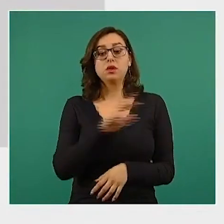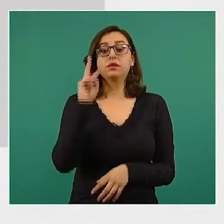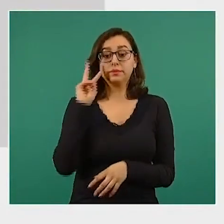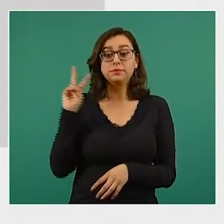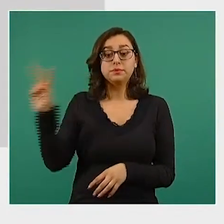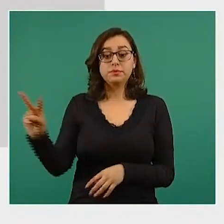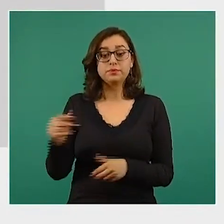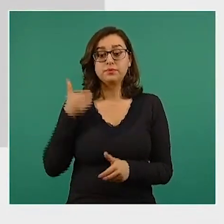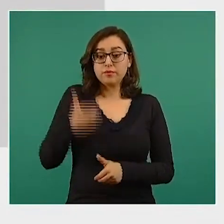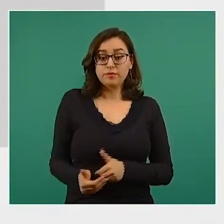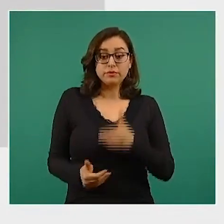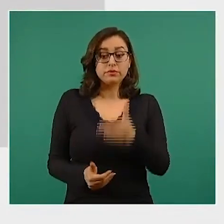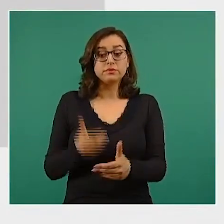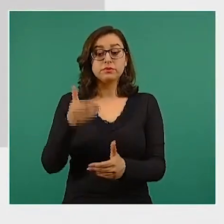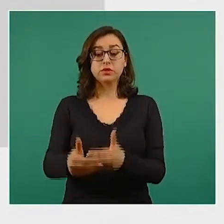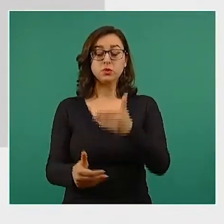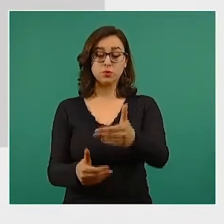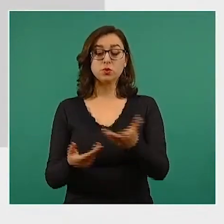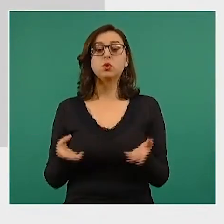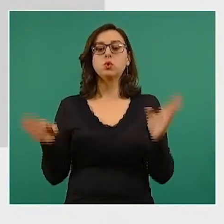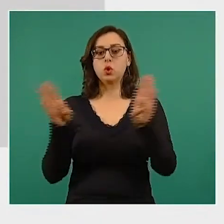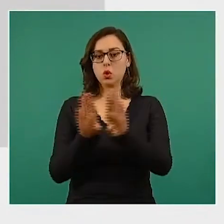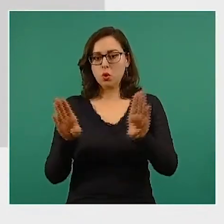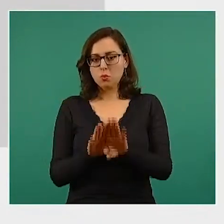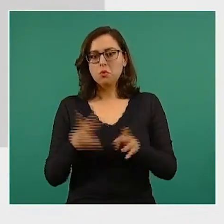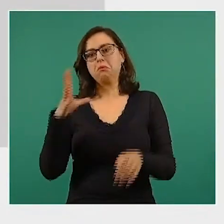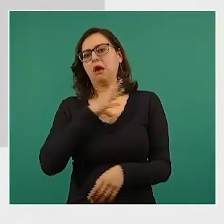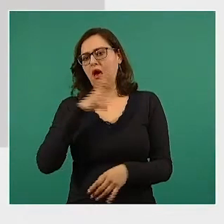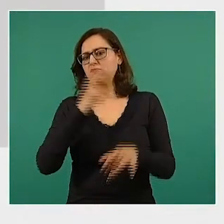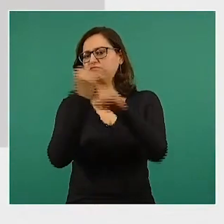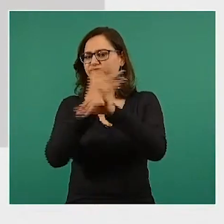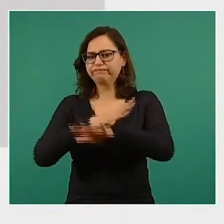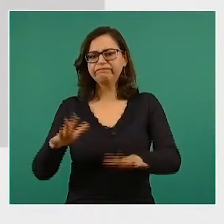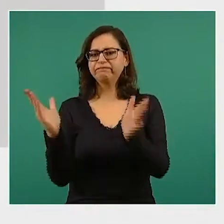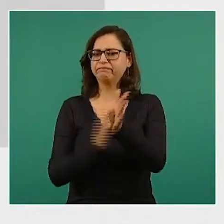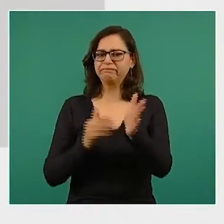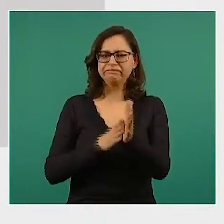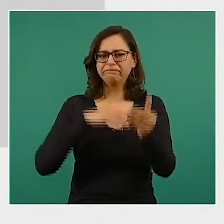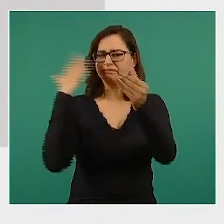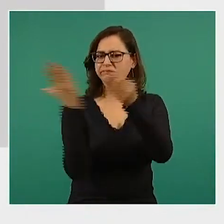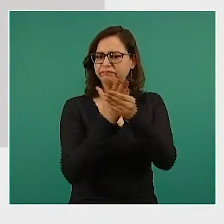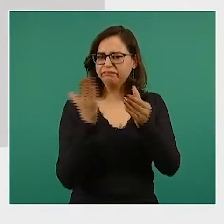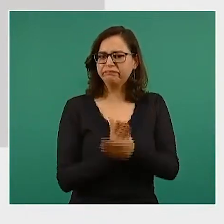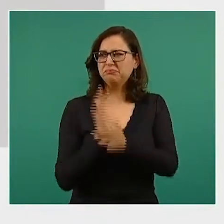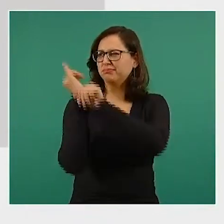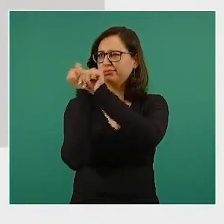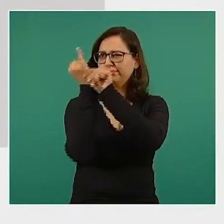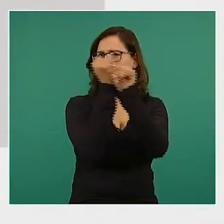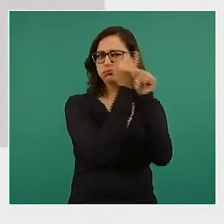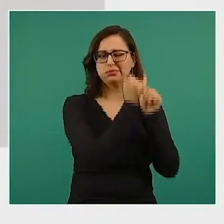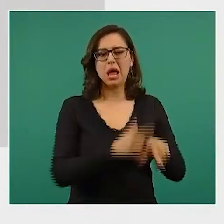los procesos de elaboración de distintos documentos técnicos con base en evidencia científica,